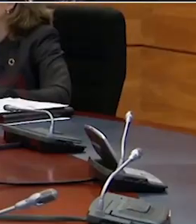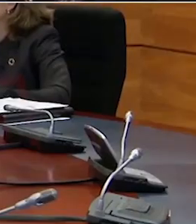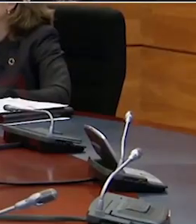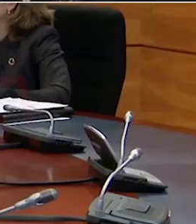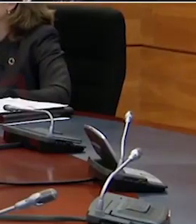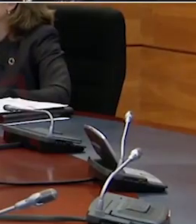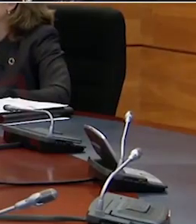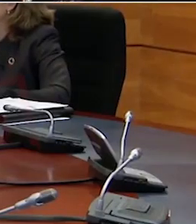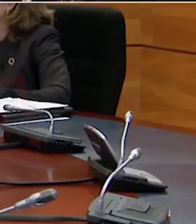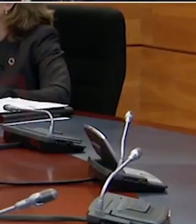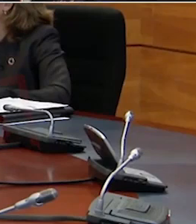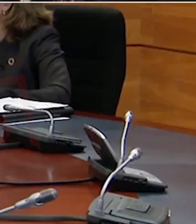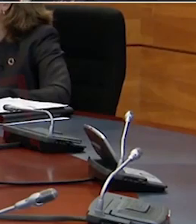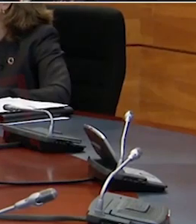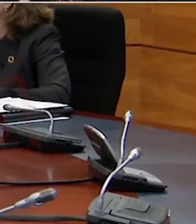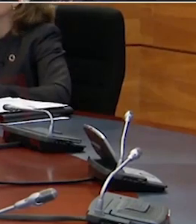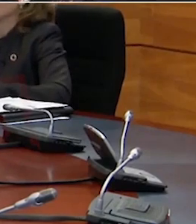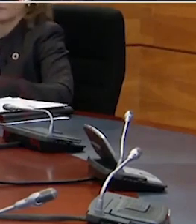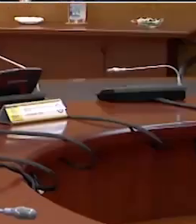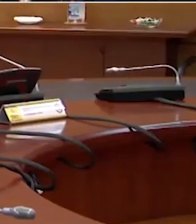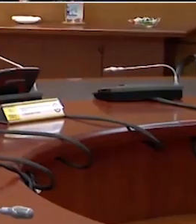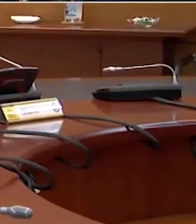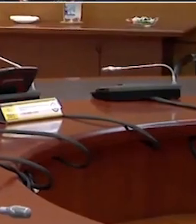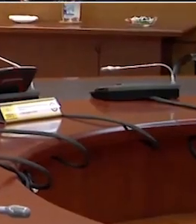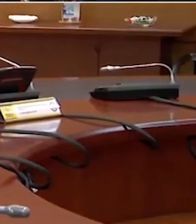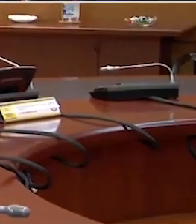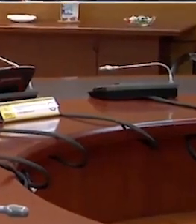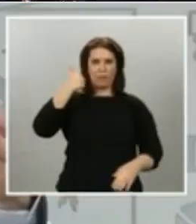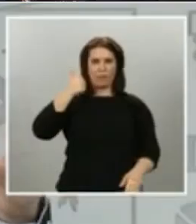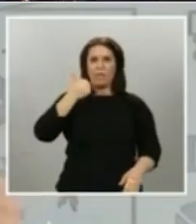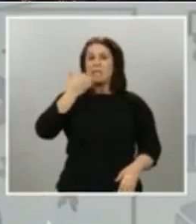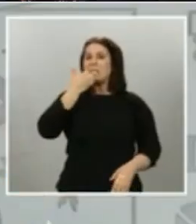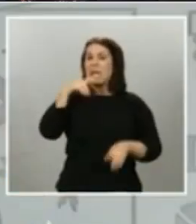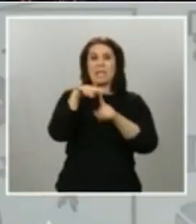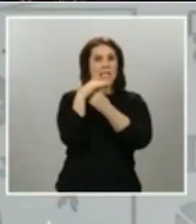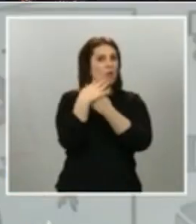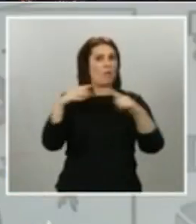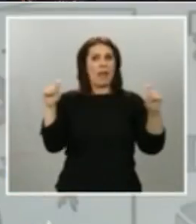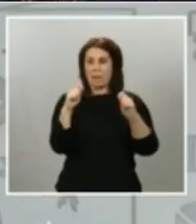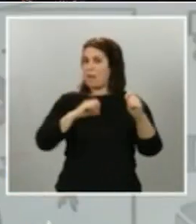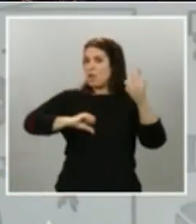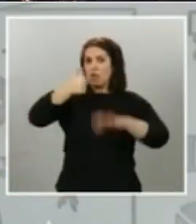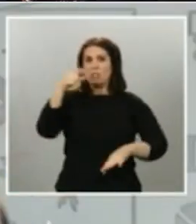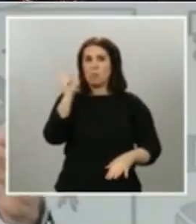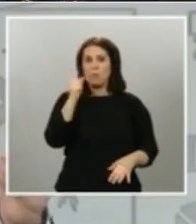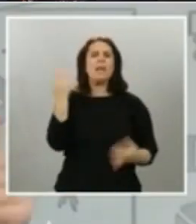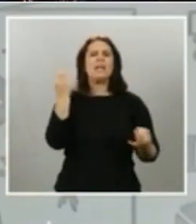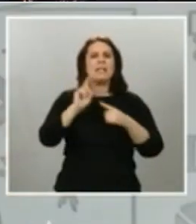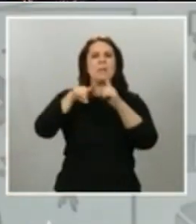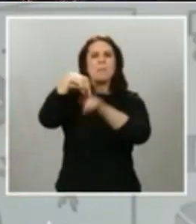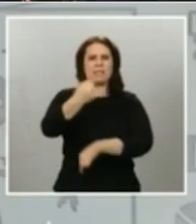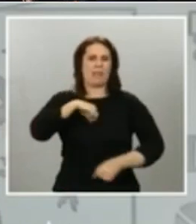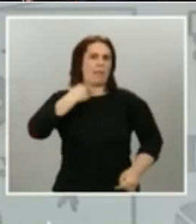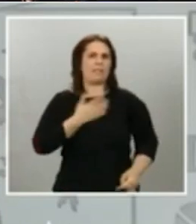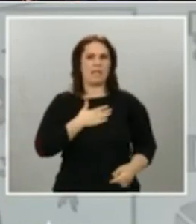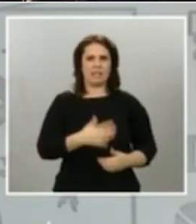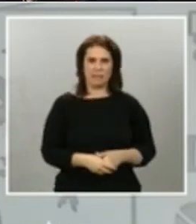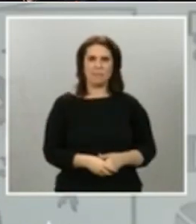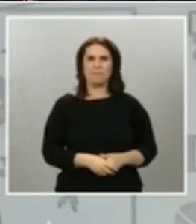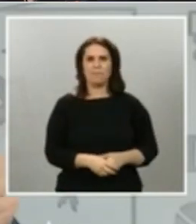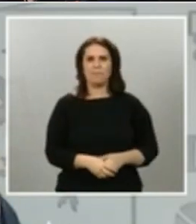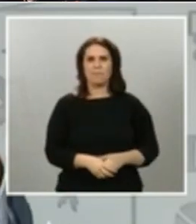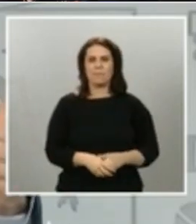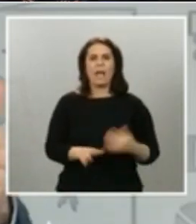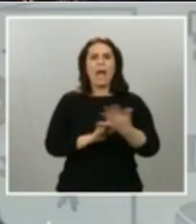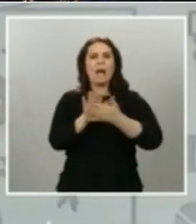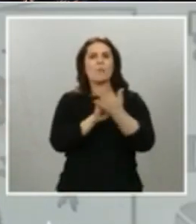destrozados como es posible como es posible como es posible que las personas en españa no se revolucionen de una vez ante lo que